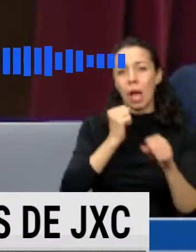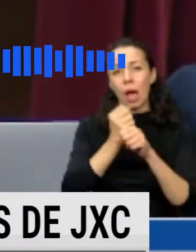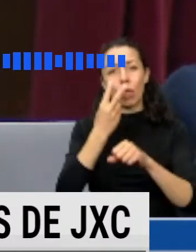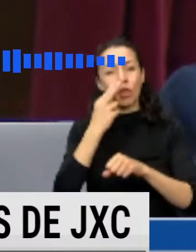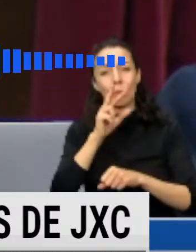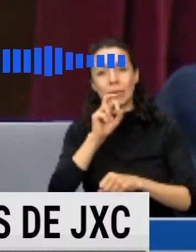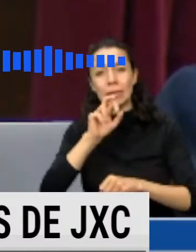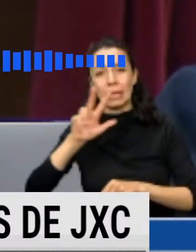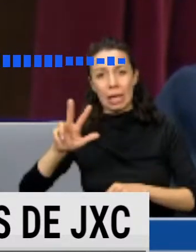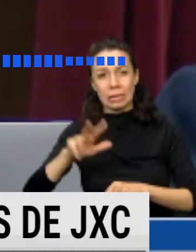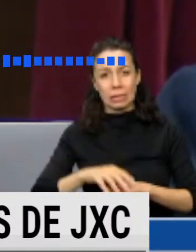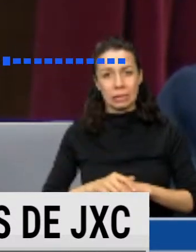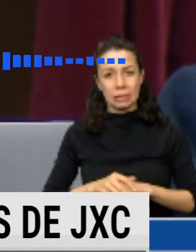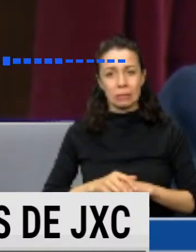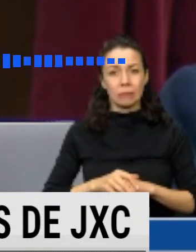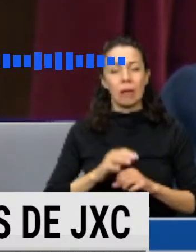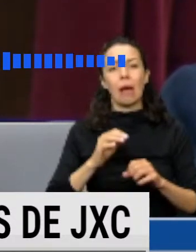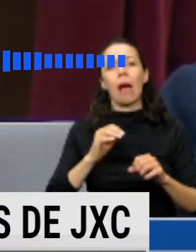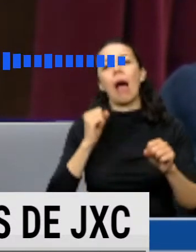quedó clarito